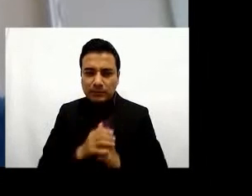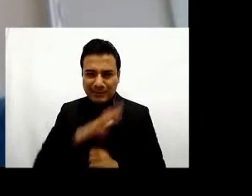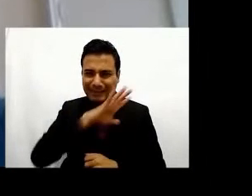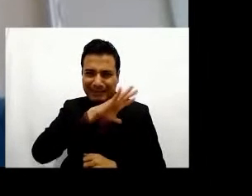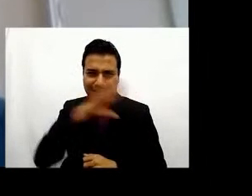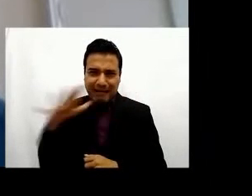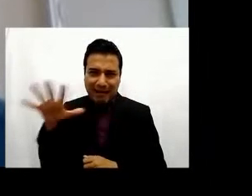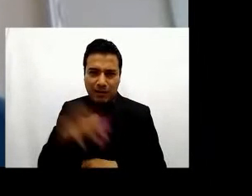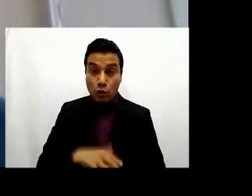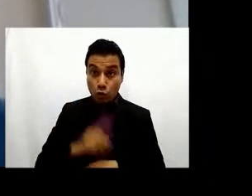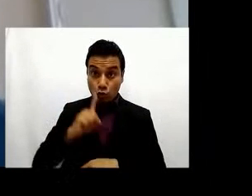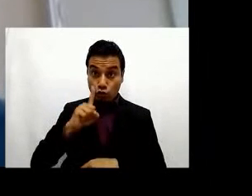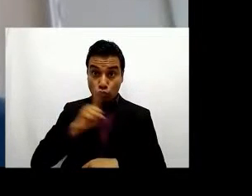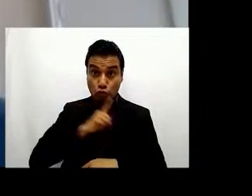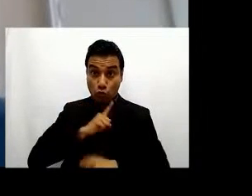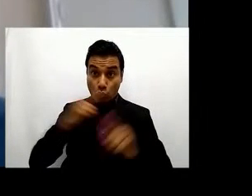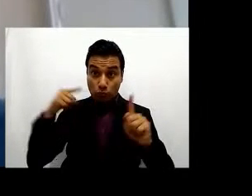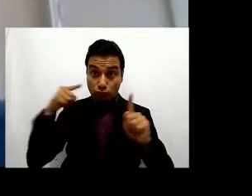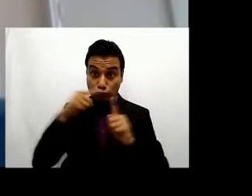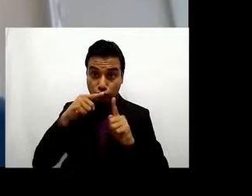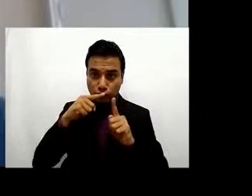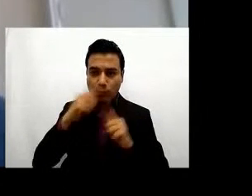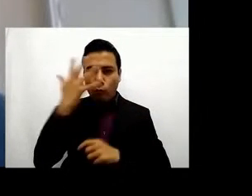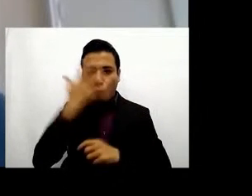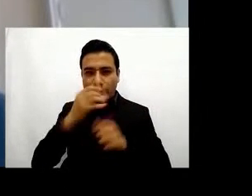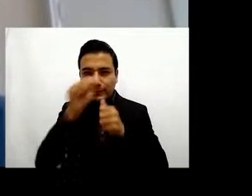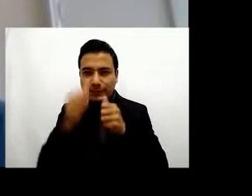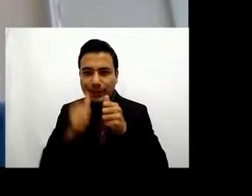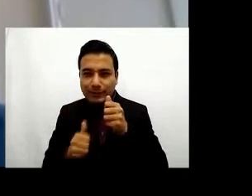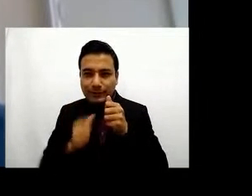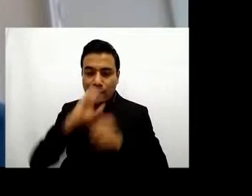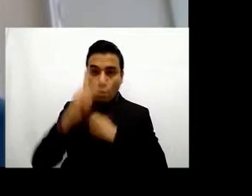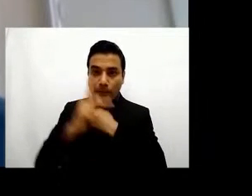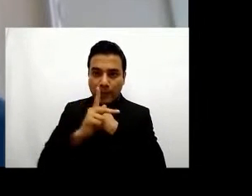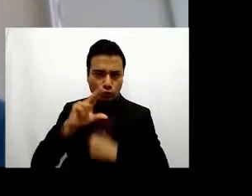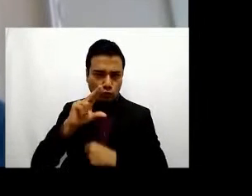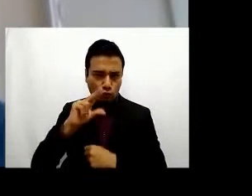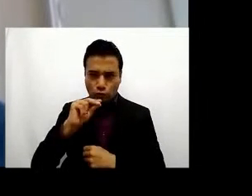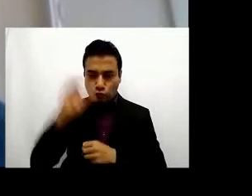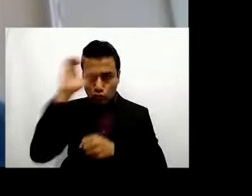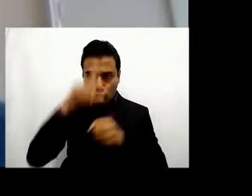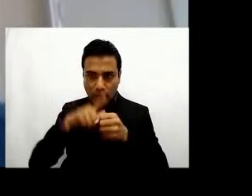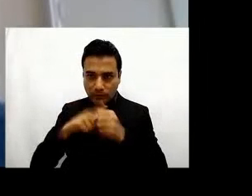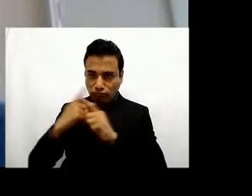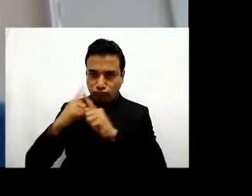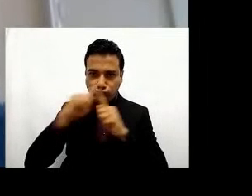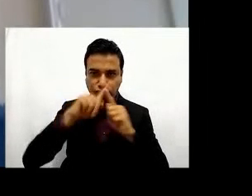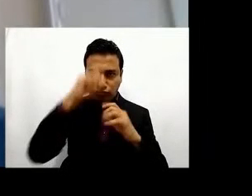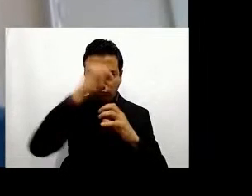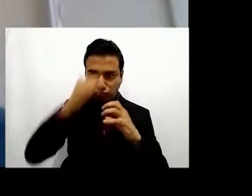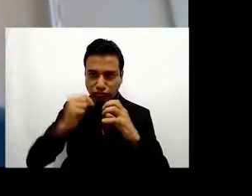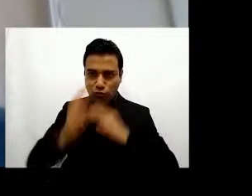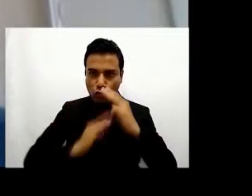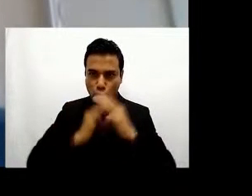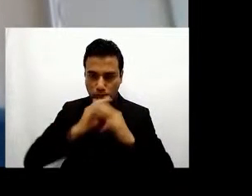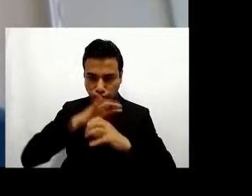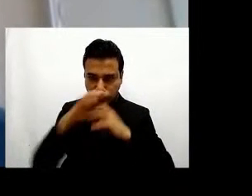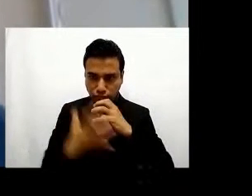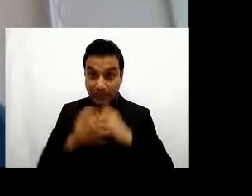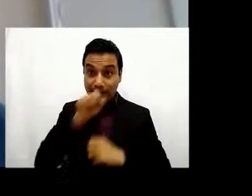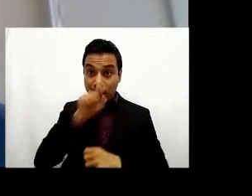artes europeas, sino las culturas del mundo, diría yo, las culturas de un país y las culturas que un